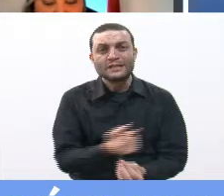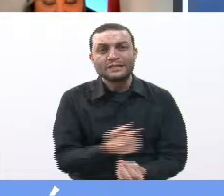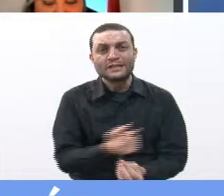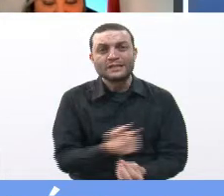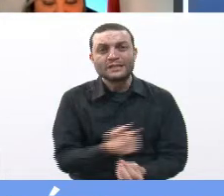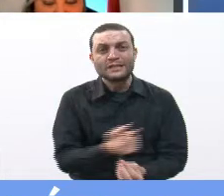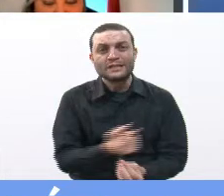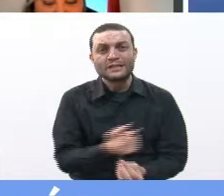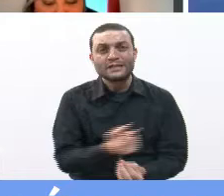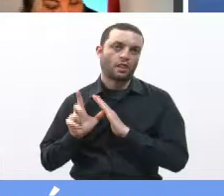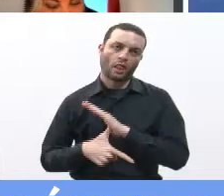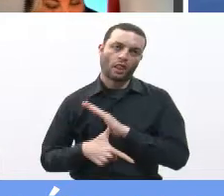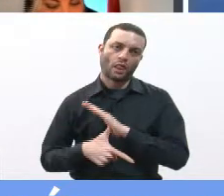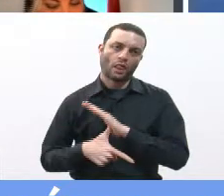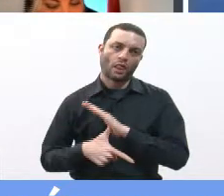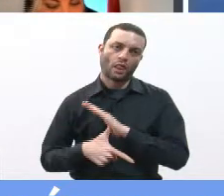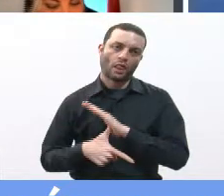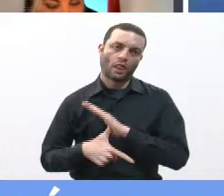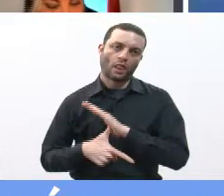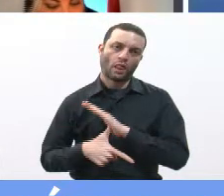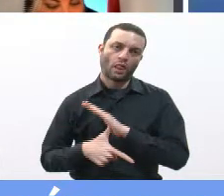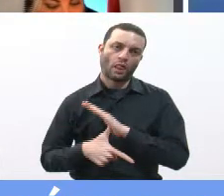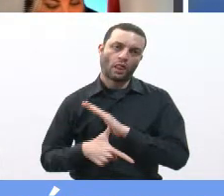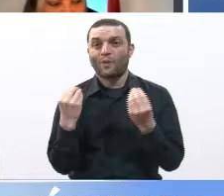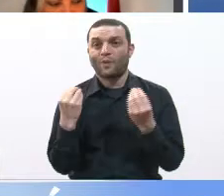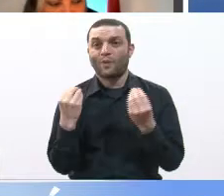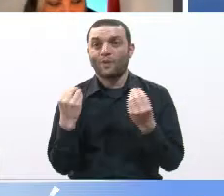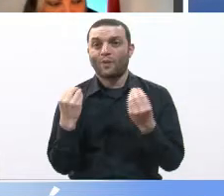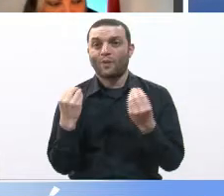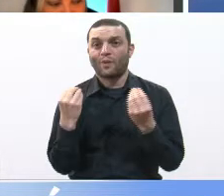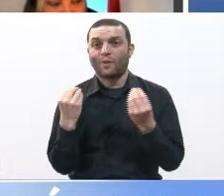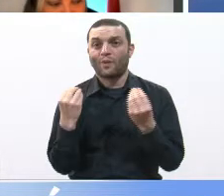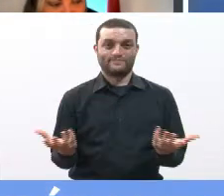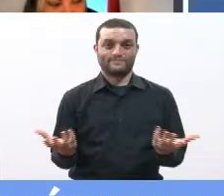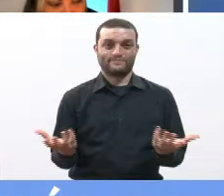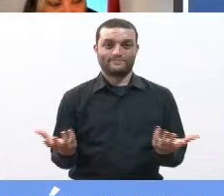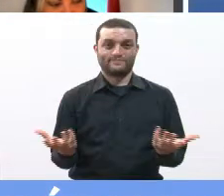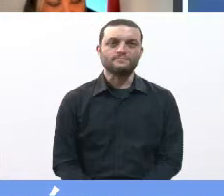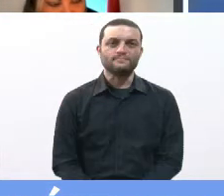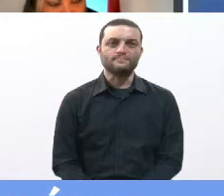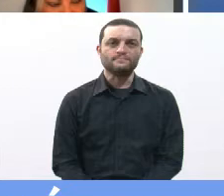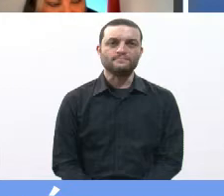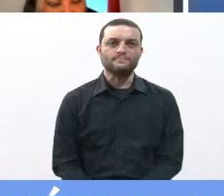que quienes tuvieron el mérito de ganarse a lo que se propongan.